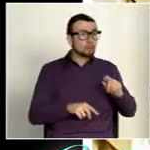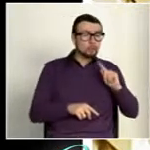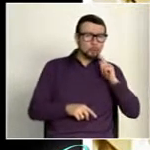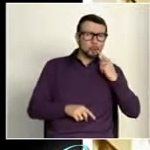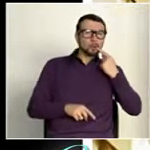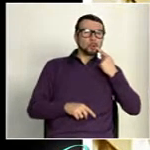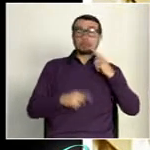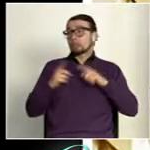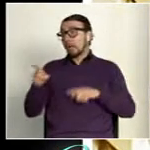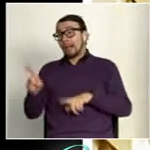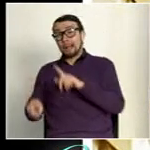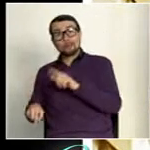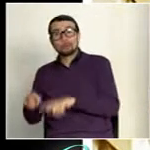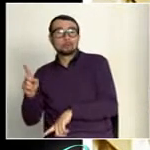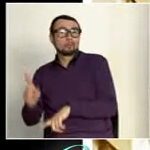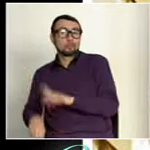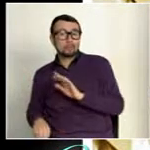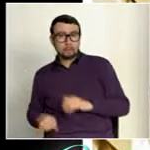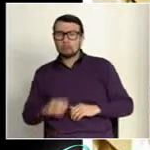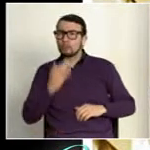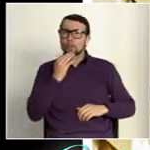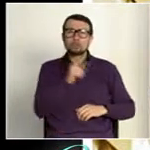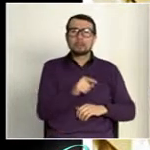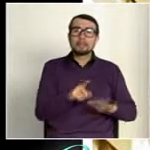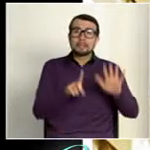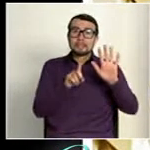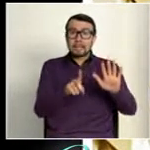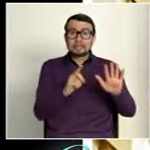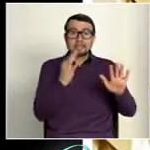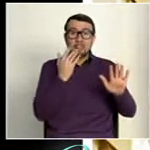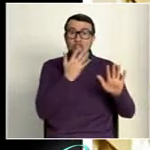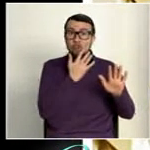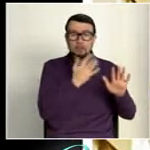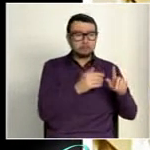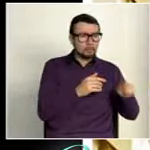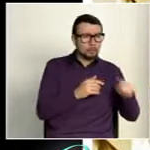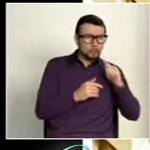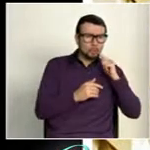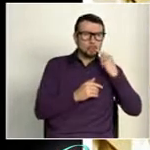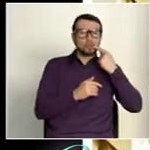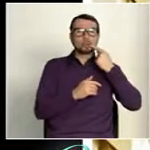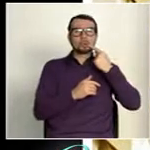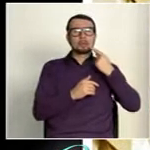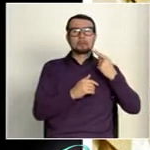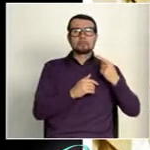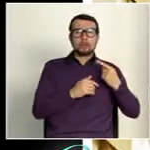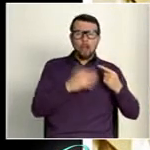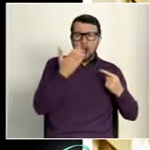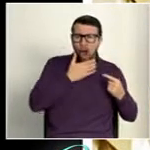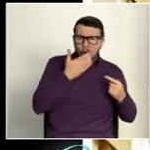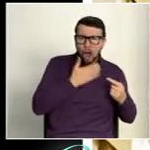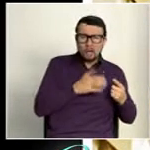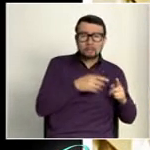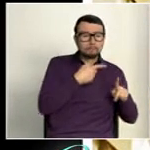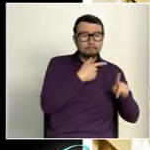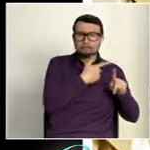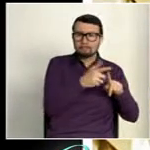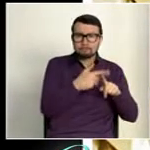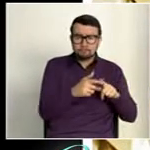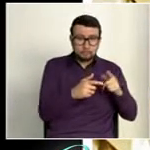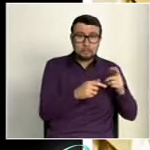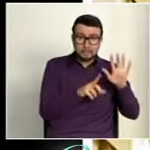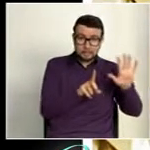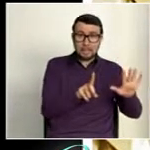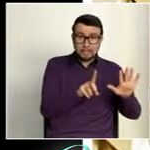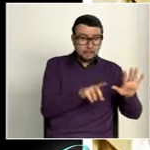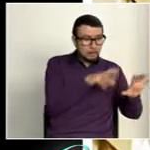cuando usted combina una nutrición de seis sabores, que entre amargo, astringente, picante, el amargo,